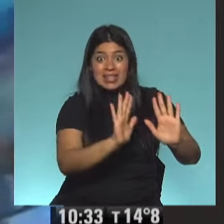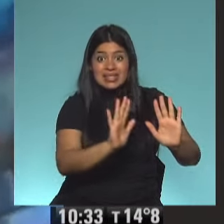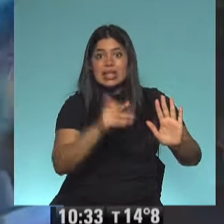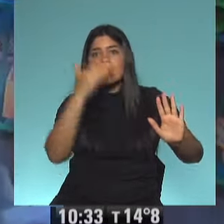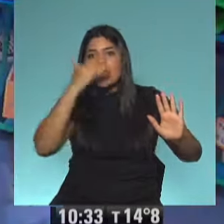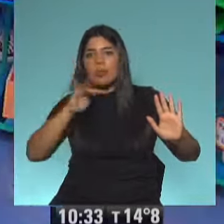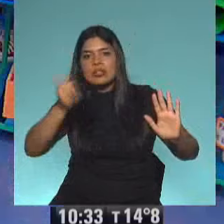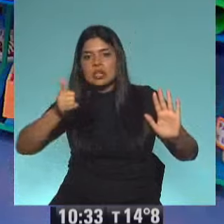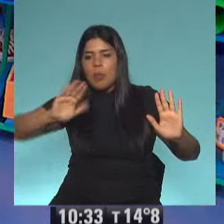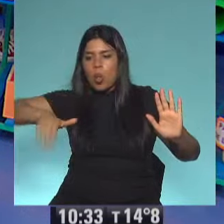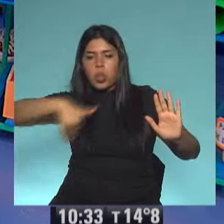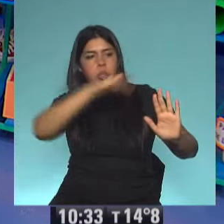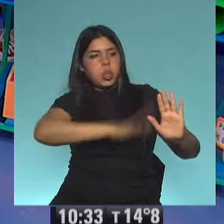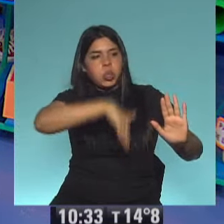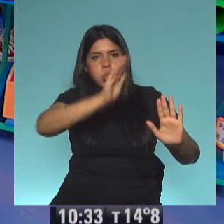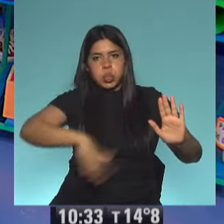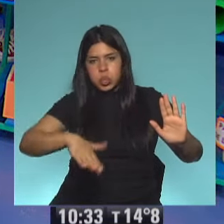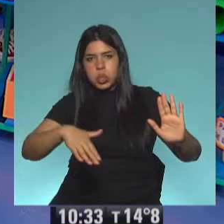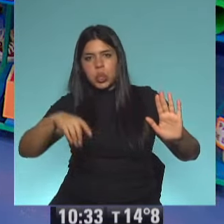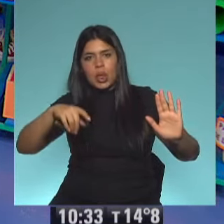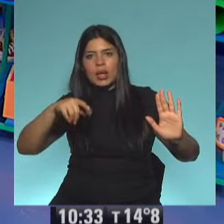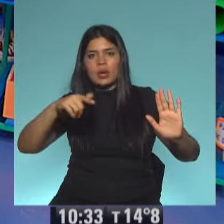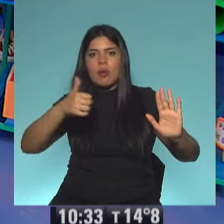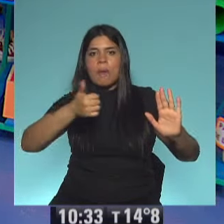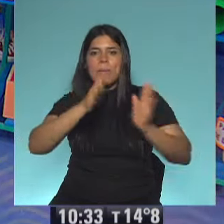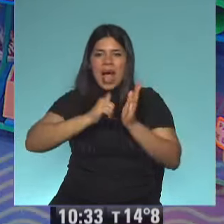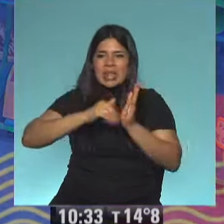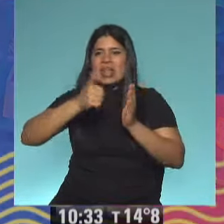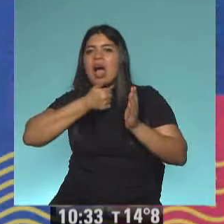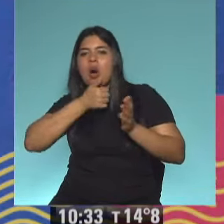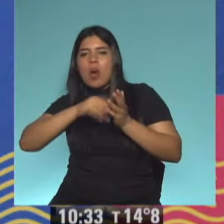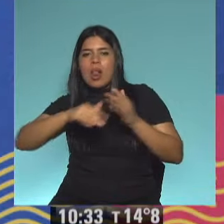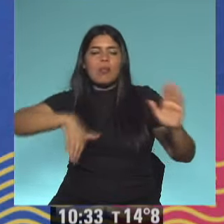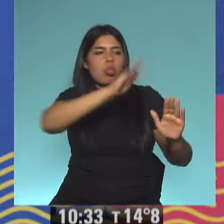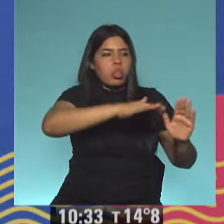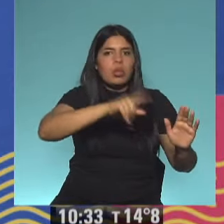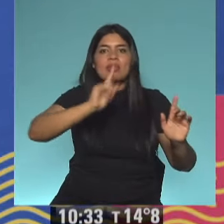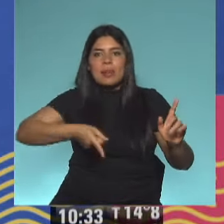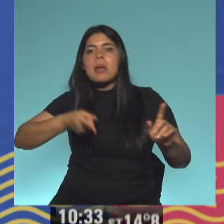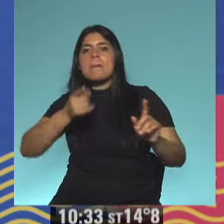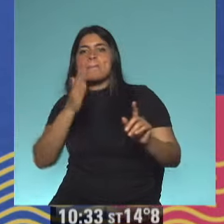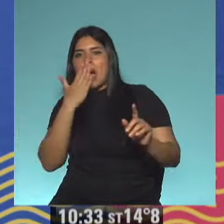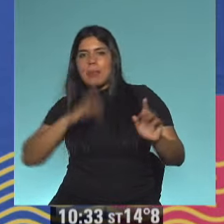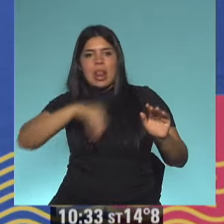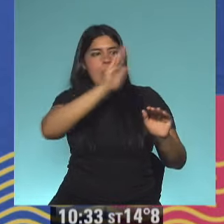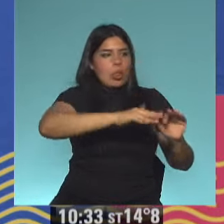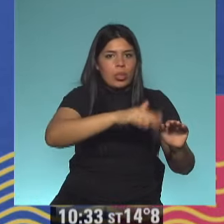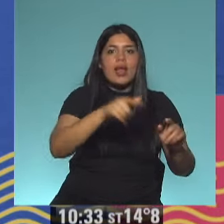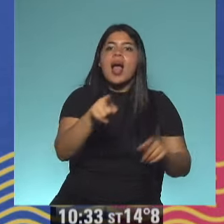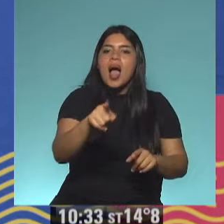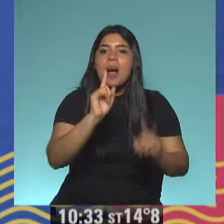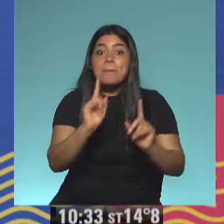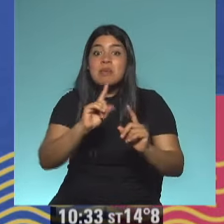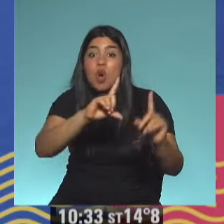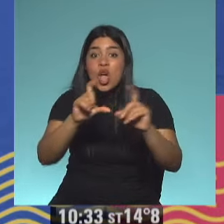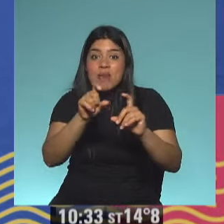Y bueno, funcionaba y salía al carnaval. Ahí tenemos una imagen del muñeco en barro y cuando empiezan a